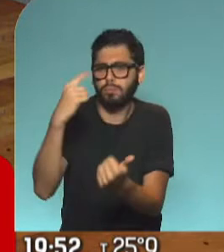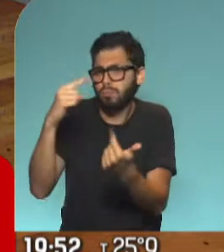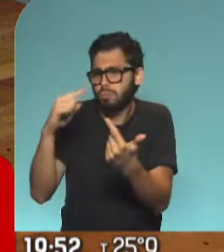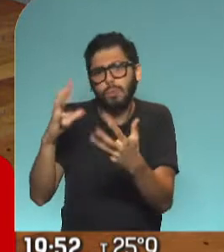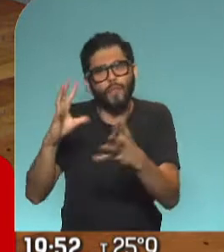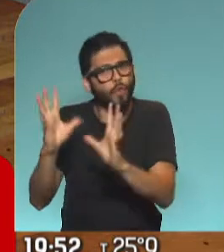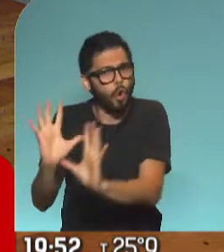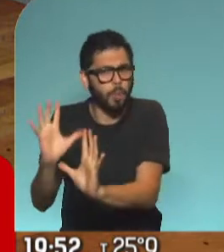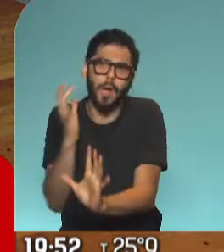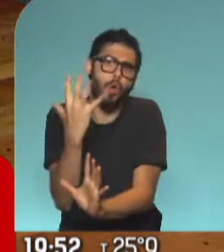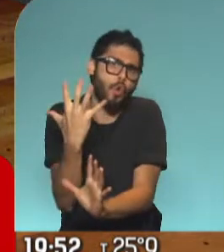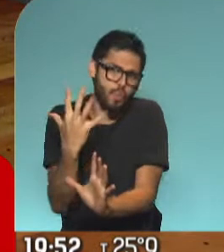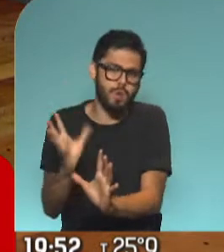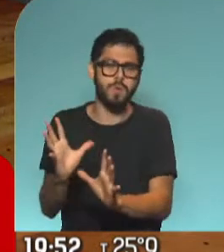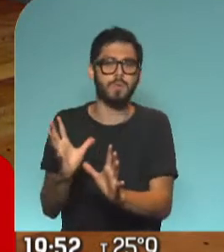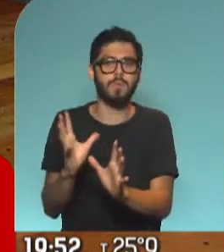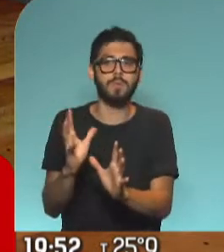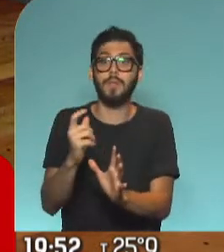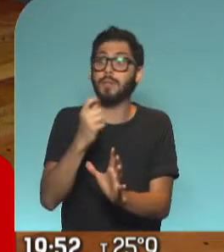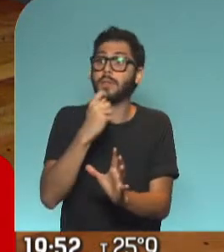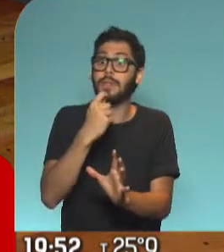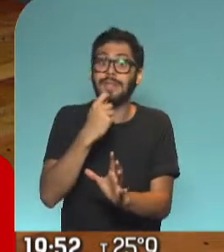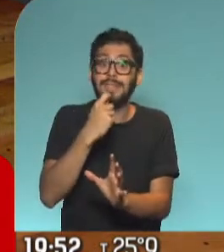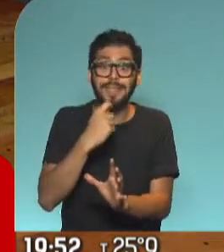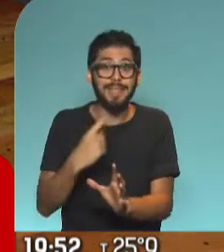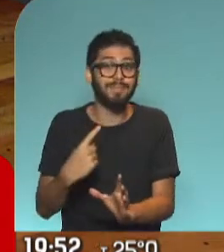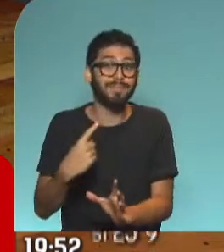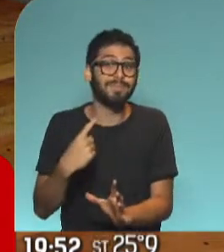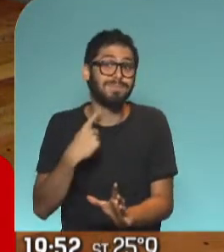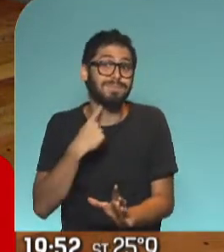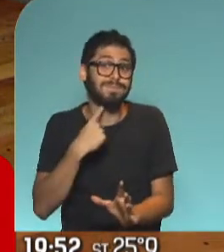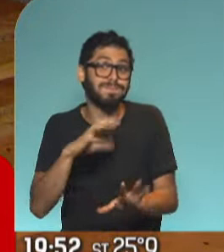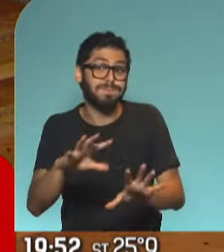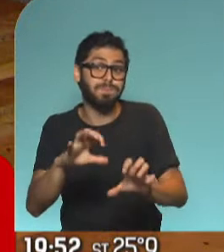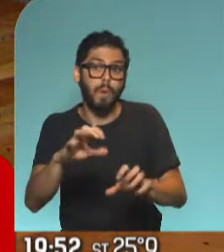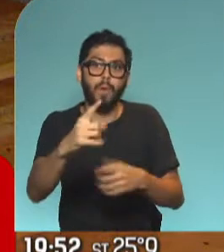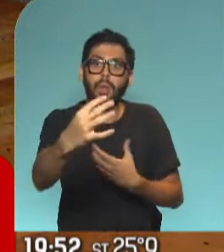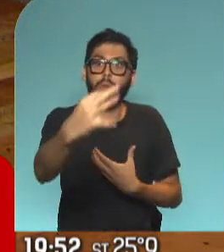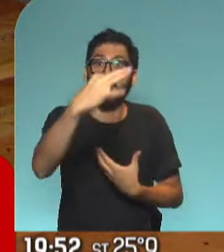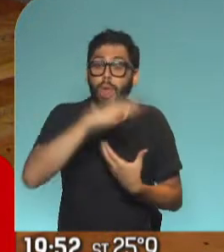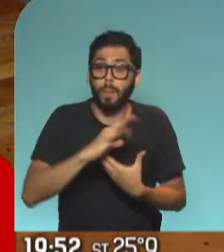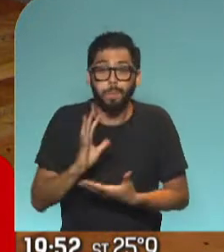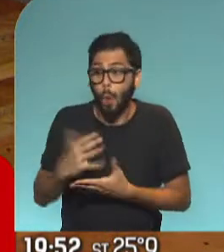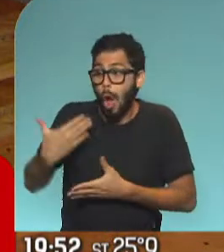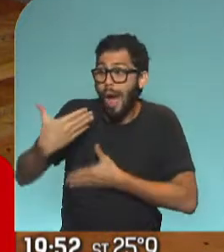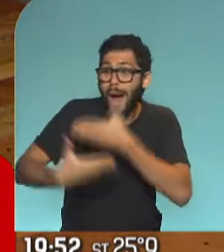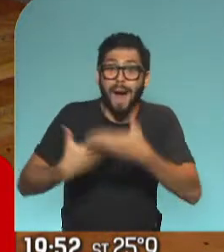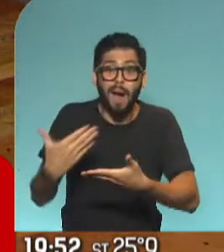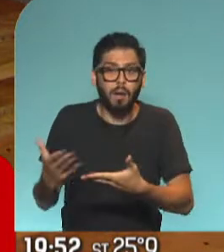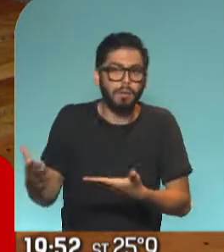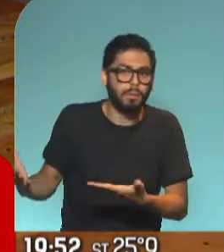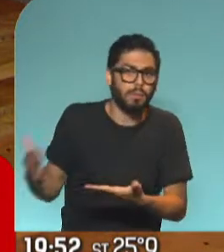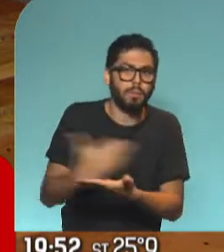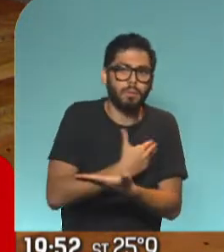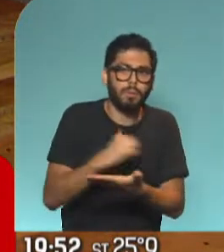características. Si nosotros se nos cuela antes de tiempo esta pandemia, podemos tirar por la borda. Entonces, es